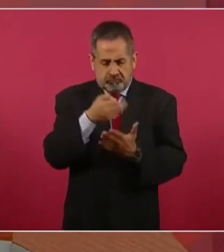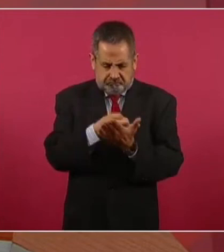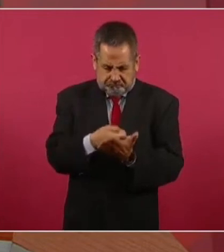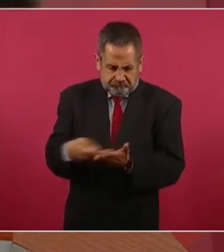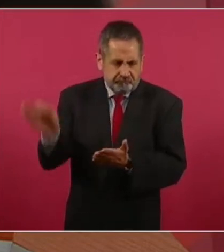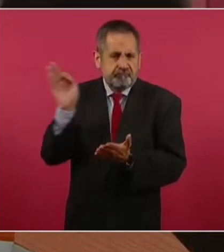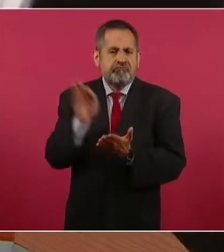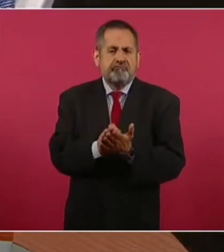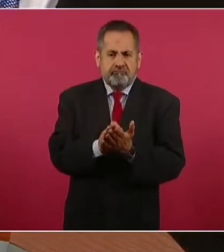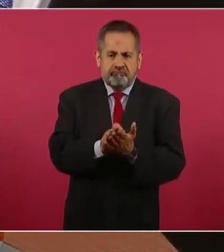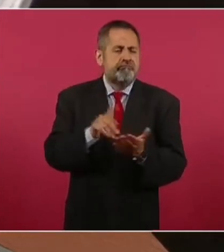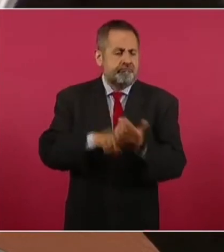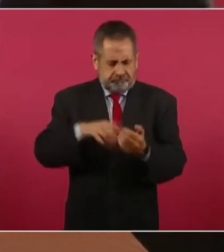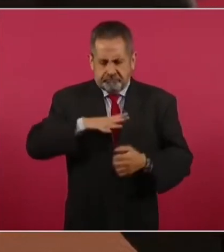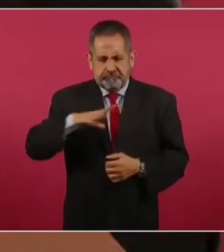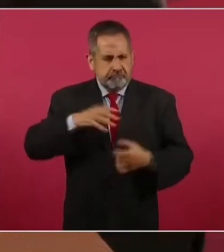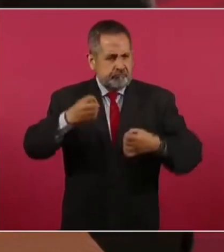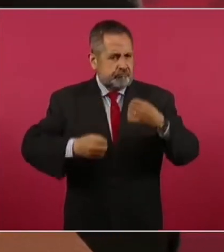valientes,